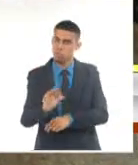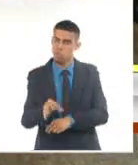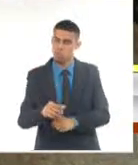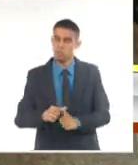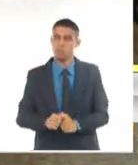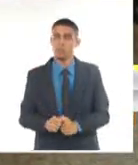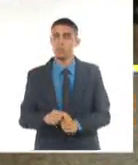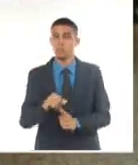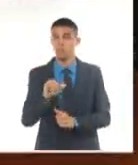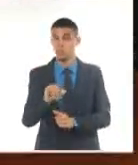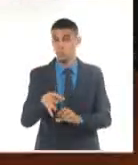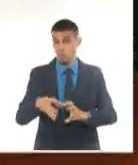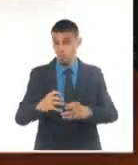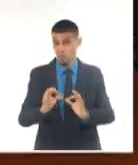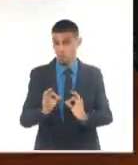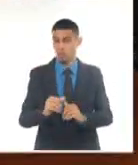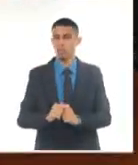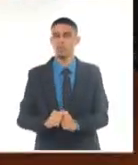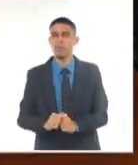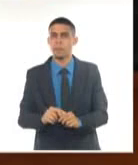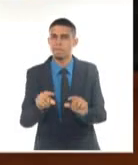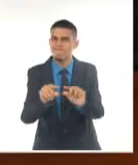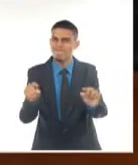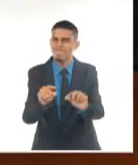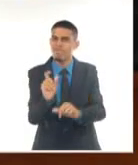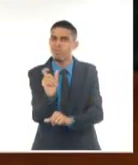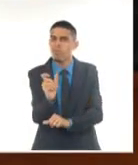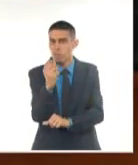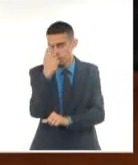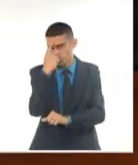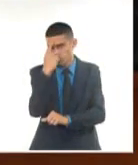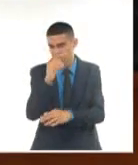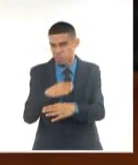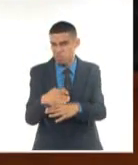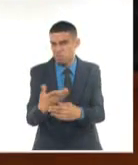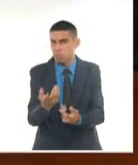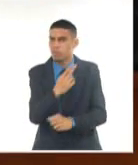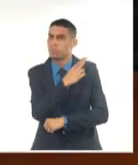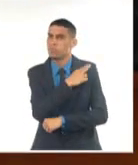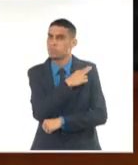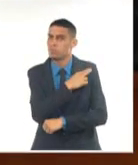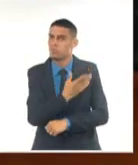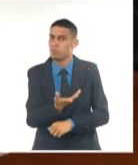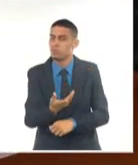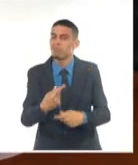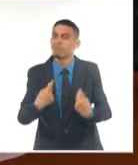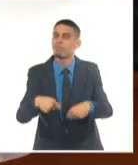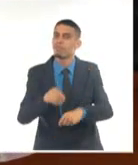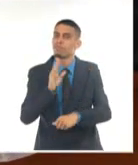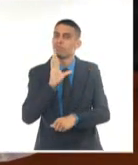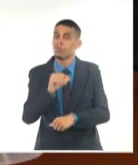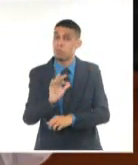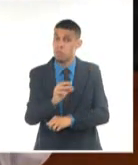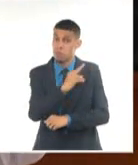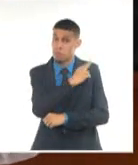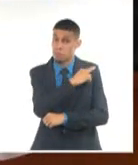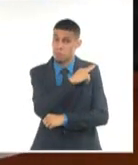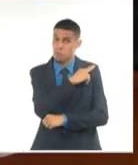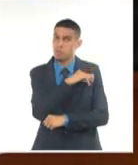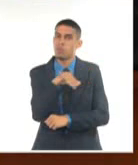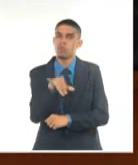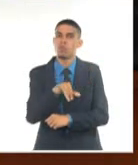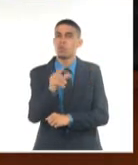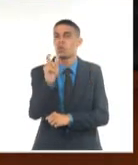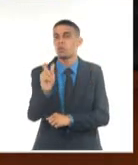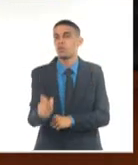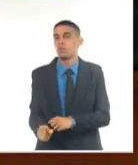ese sentido, subrayó de las palabras del Che. ¿Qué es un cuadro? Debemos decir que un cuadro es un individuo